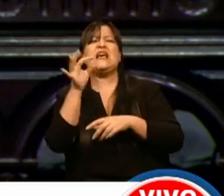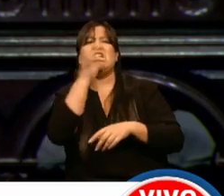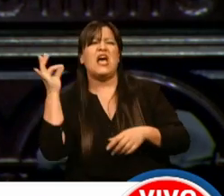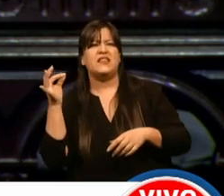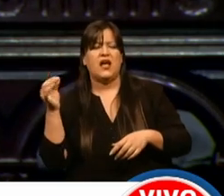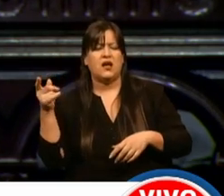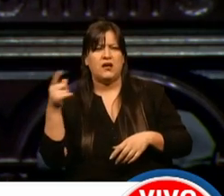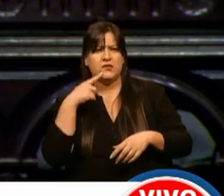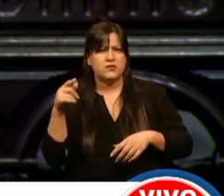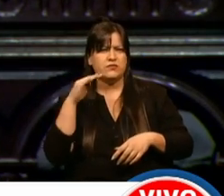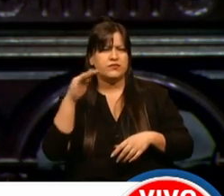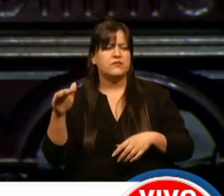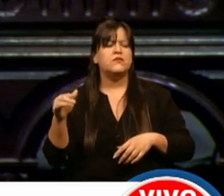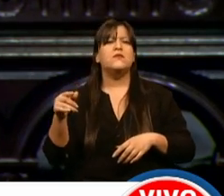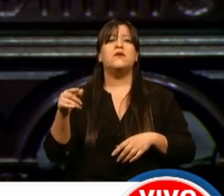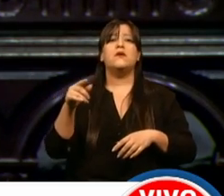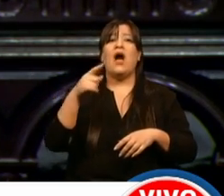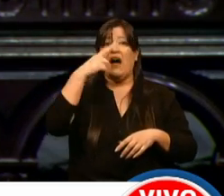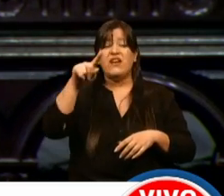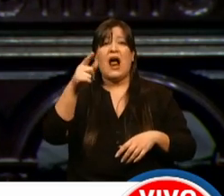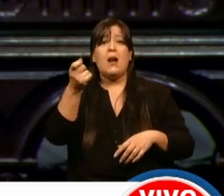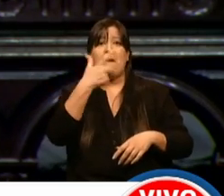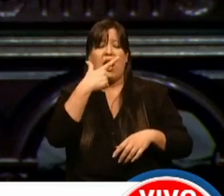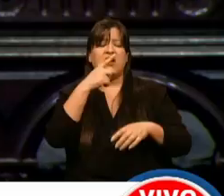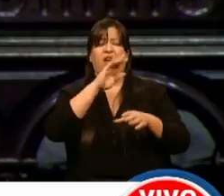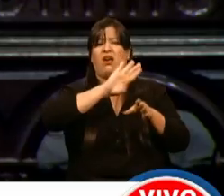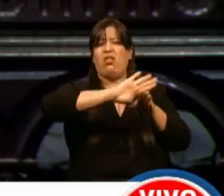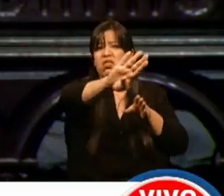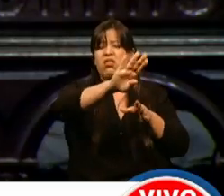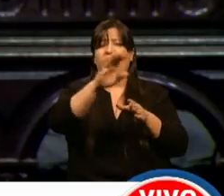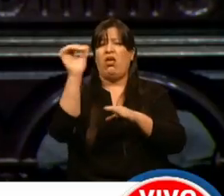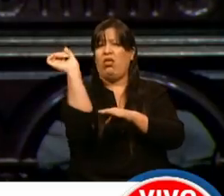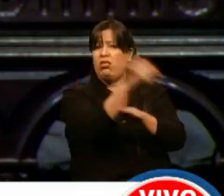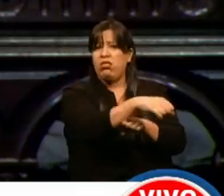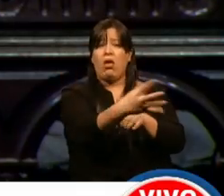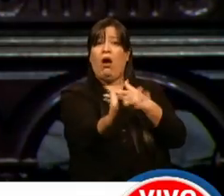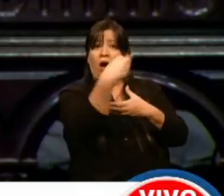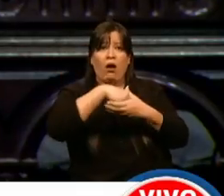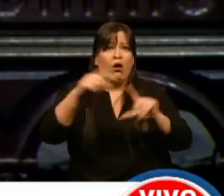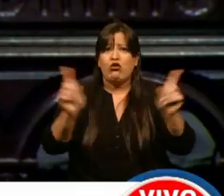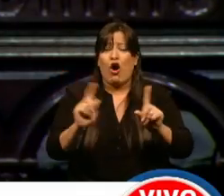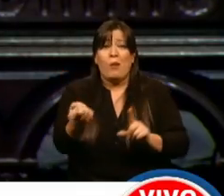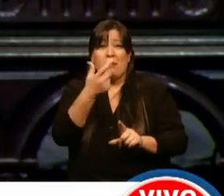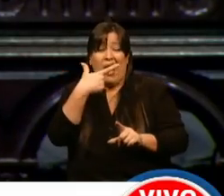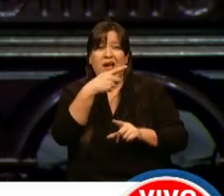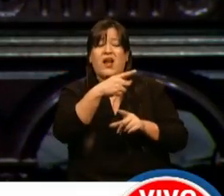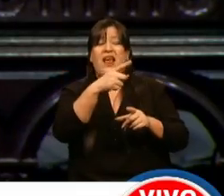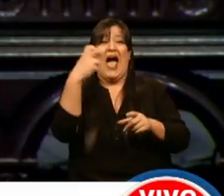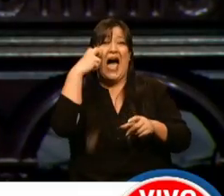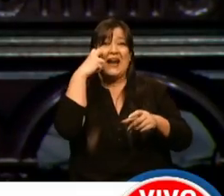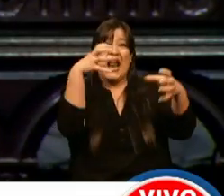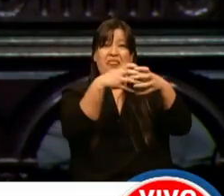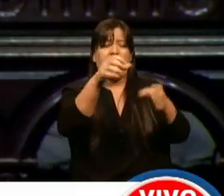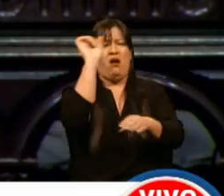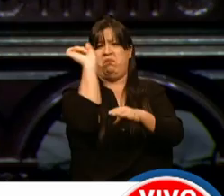los corre al costado no los escucha no los integra los de xstrata y los manda a dar la